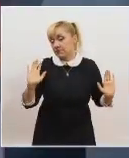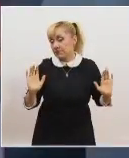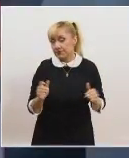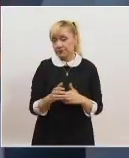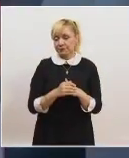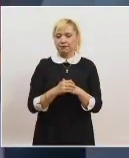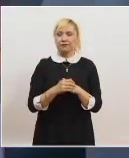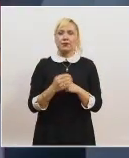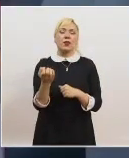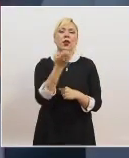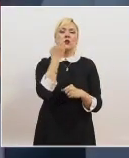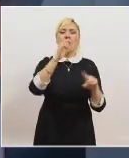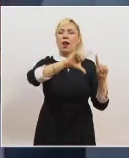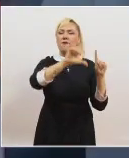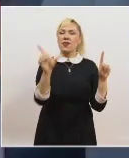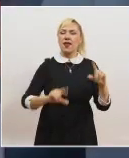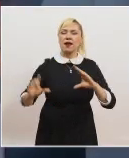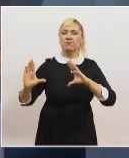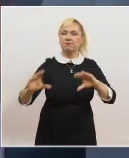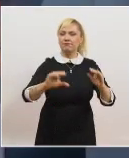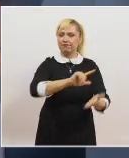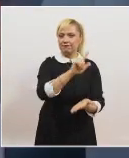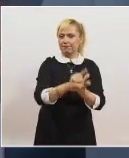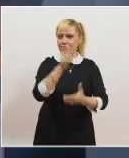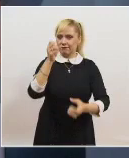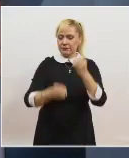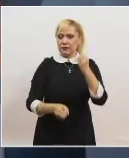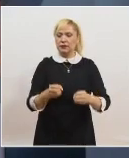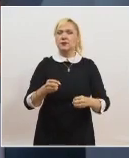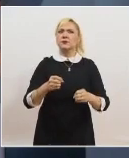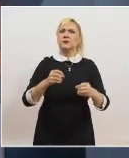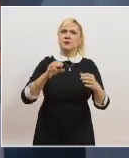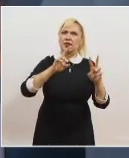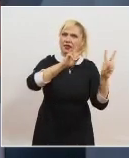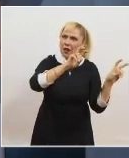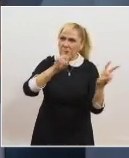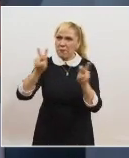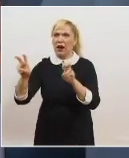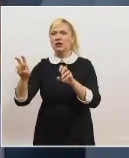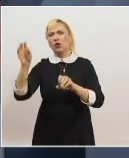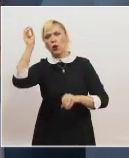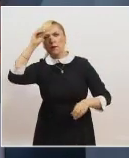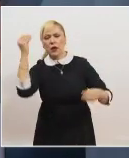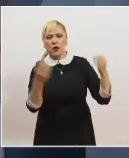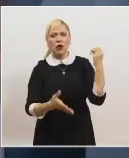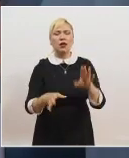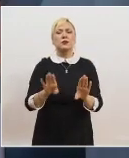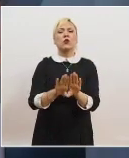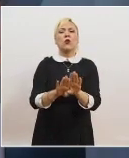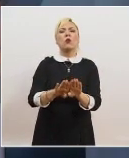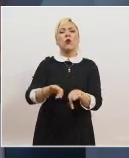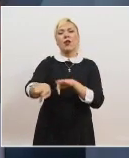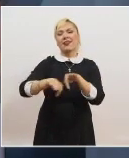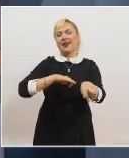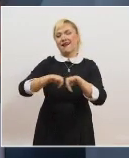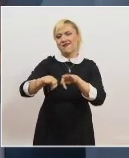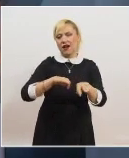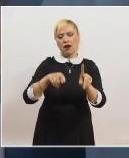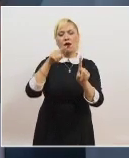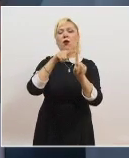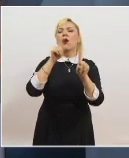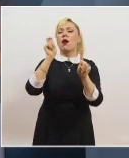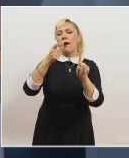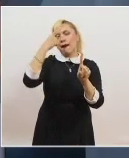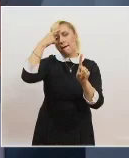En la Escuela Federal de Formación Judicial se abordaron temas y diversos criterios en materia laboral, entre ellos uno